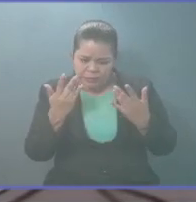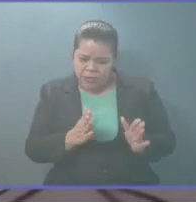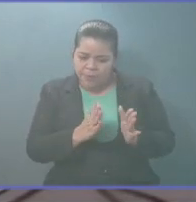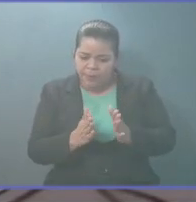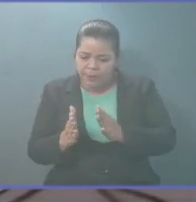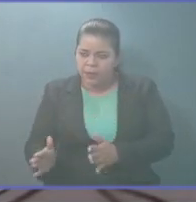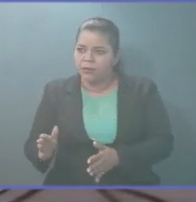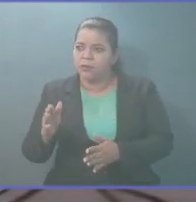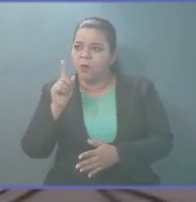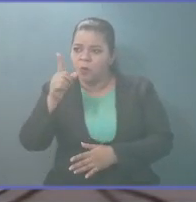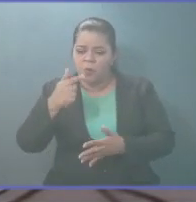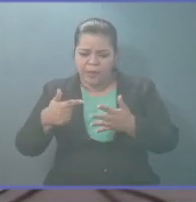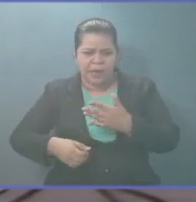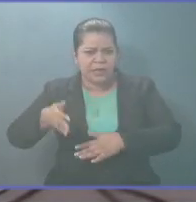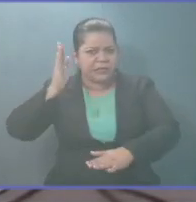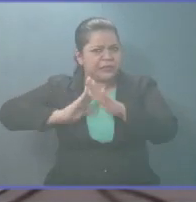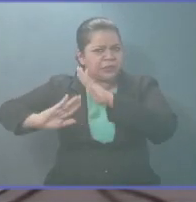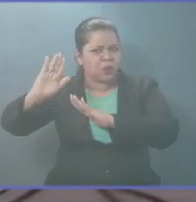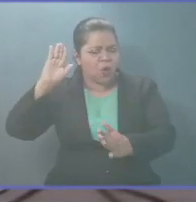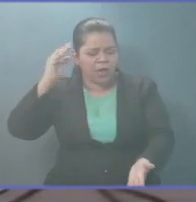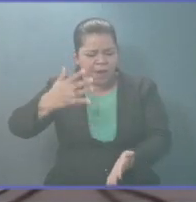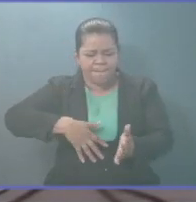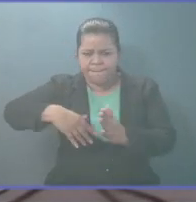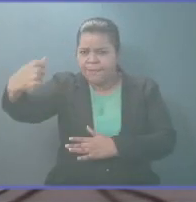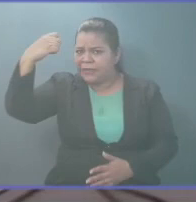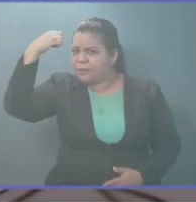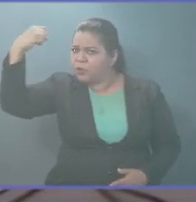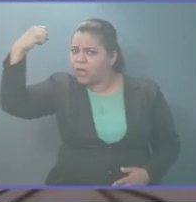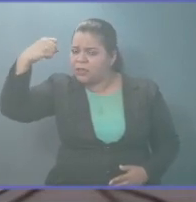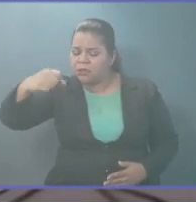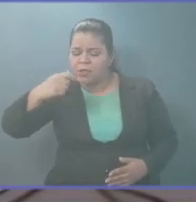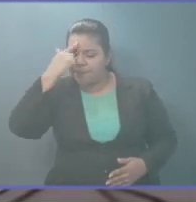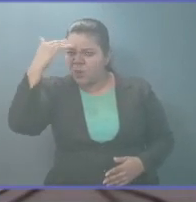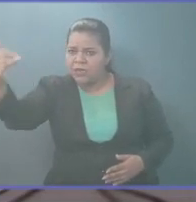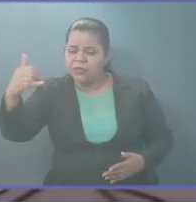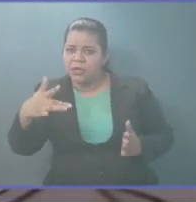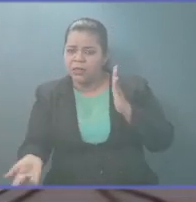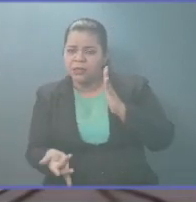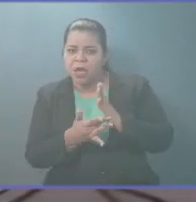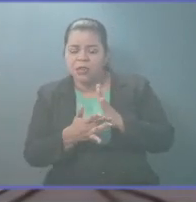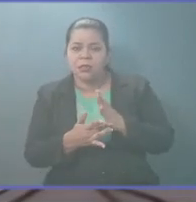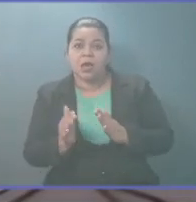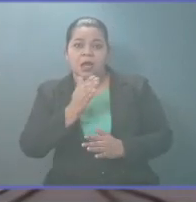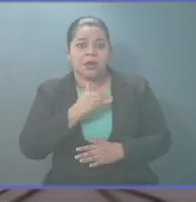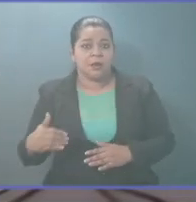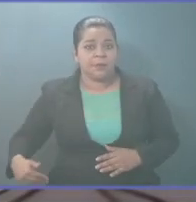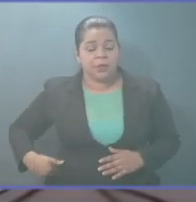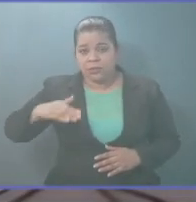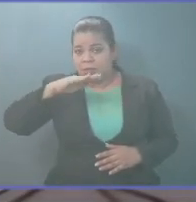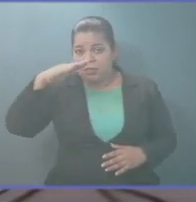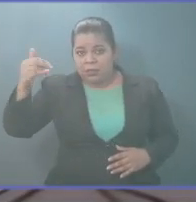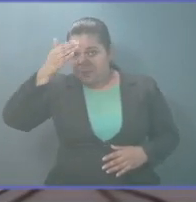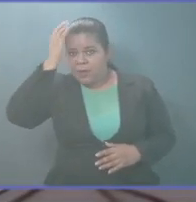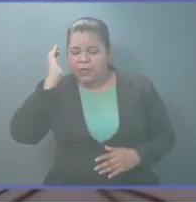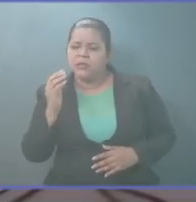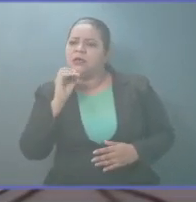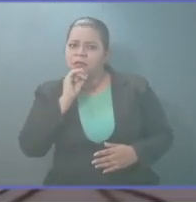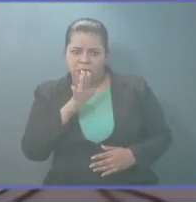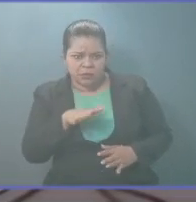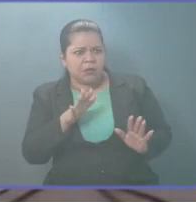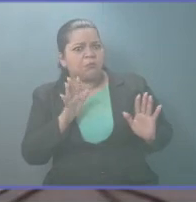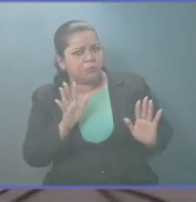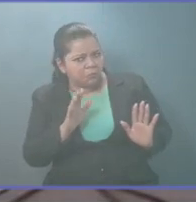Vigencia, artículo 137. El presente decreto entrará en vigencia 180 días después de su publicación en el Diario Oficial, con